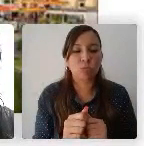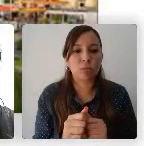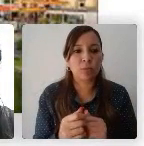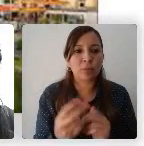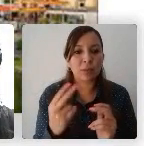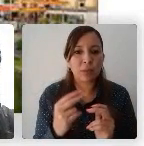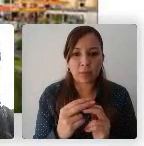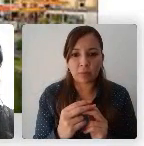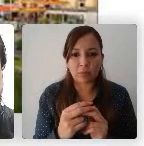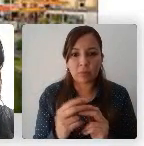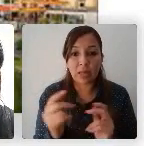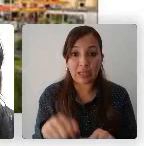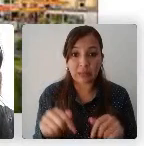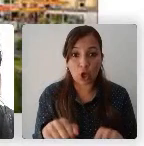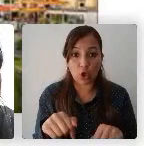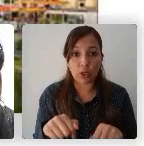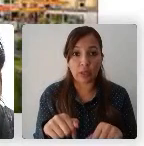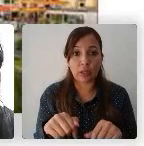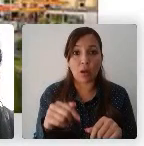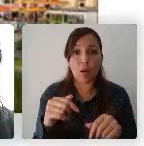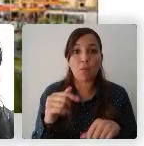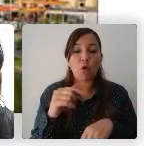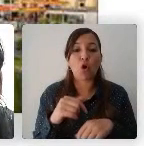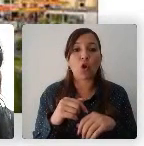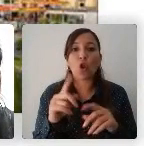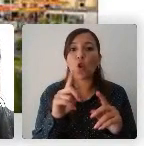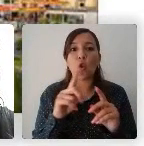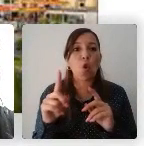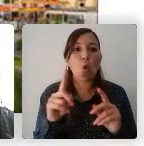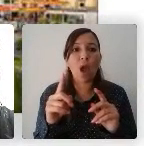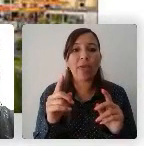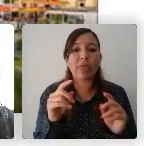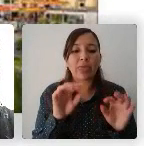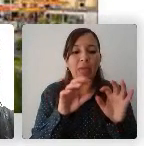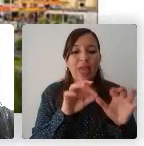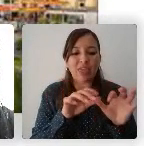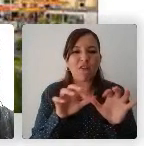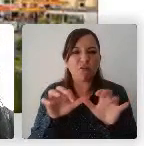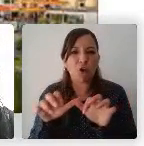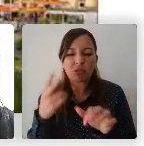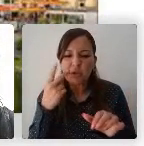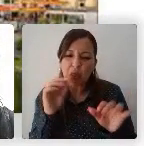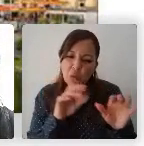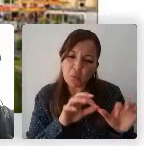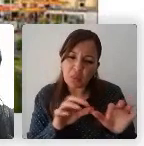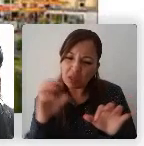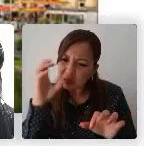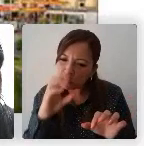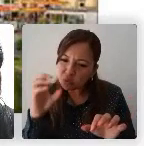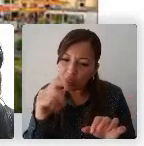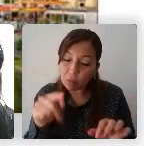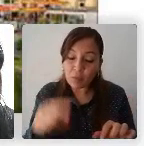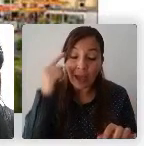Y que pues hasta la fecha incluso hay mucha información que nos permiten poder